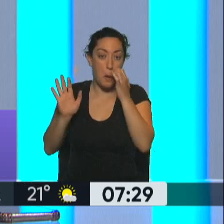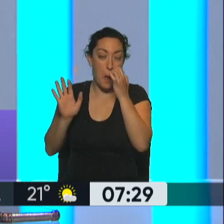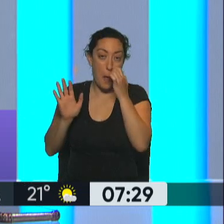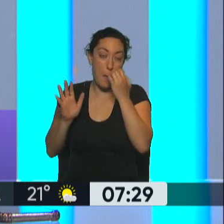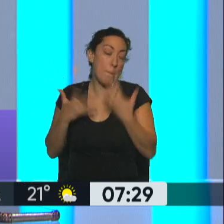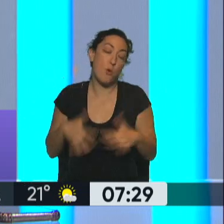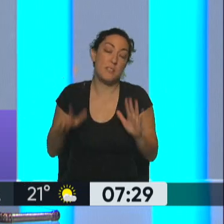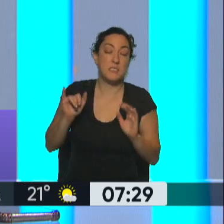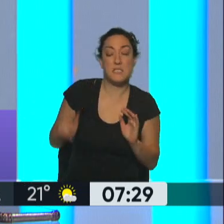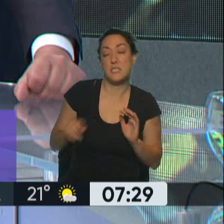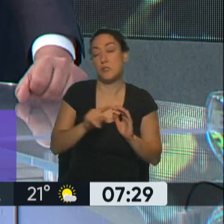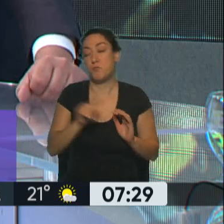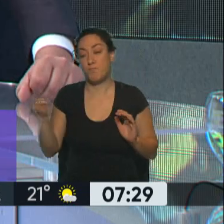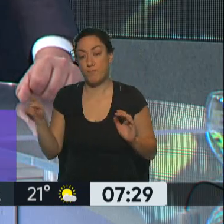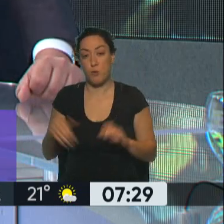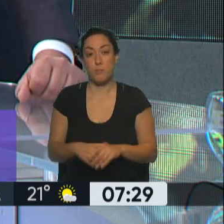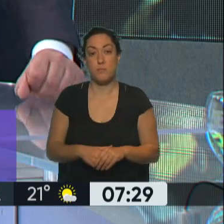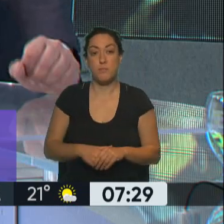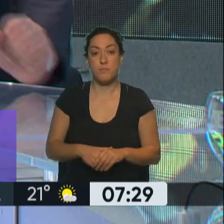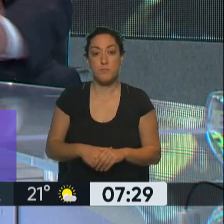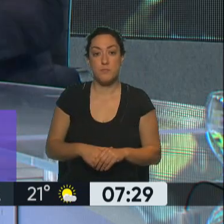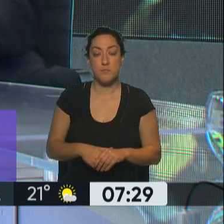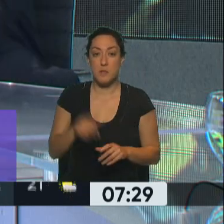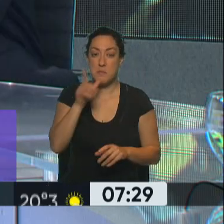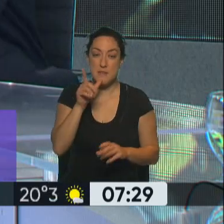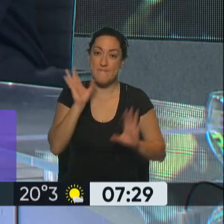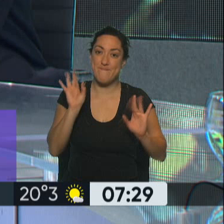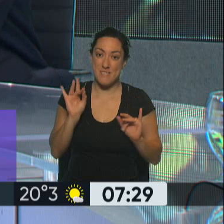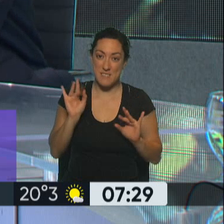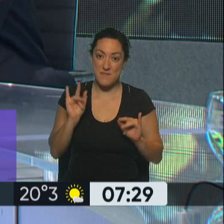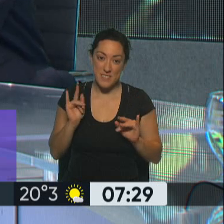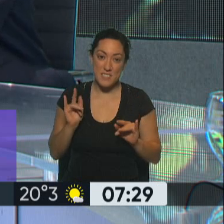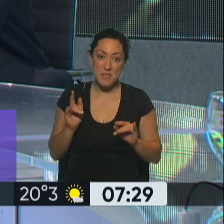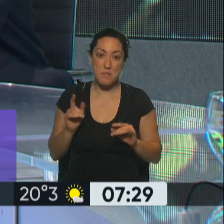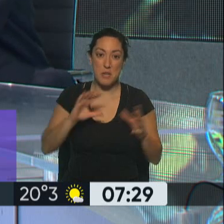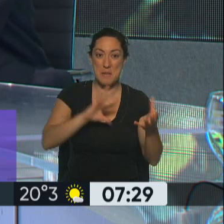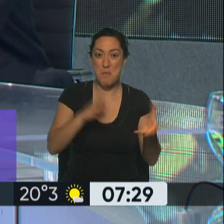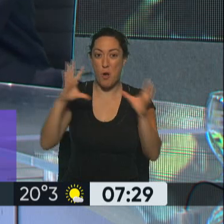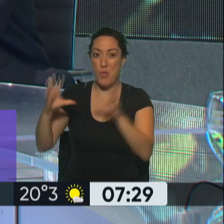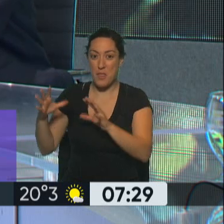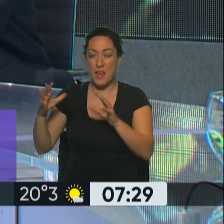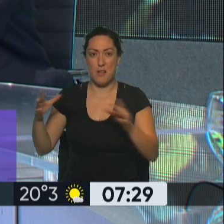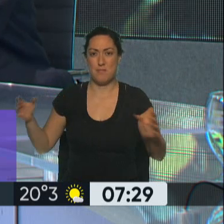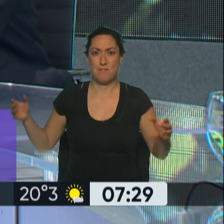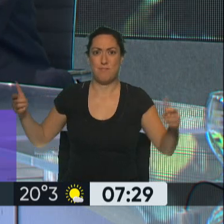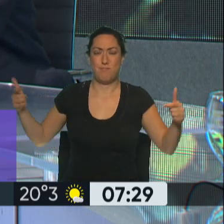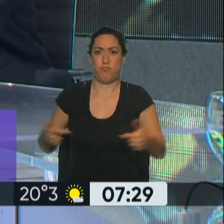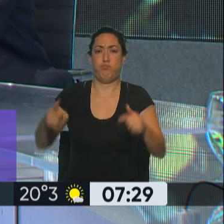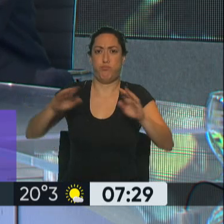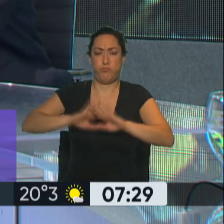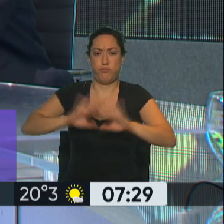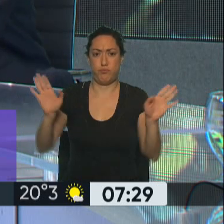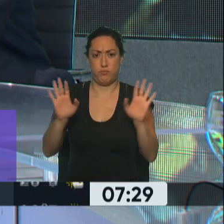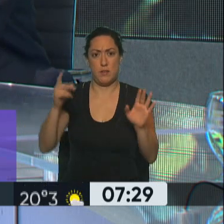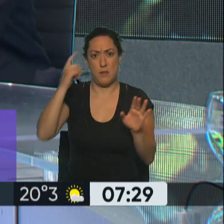no haber esa foto. Claro, parece bastante lejano Complicado, teniendo en ¿no? cuenta que son los dos modelos más antagónicos y de pensamiento